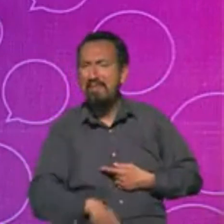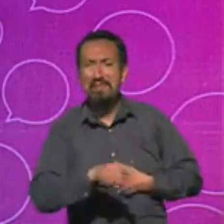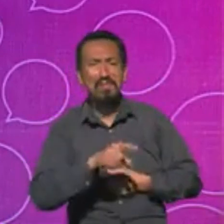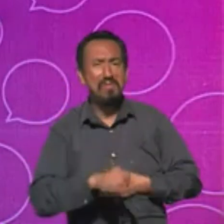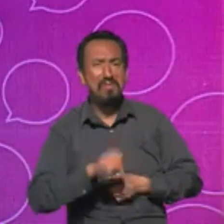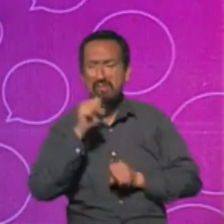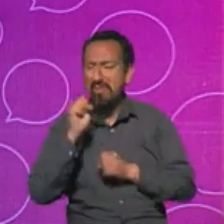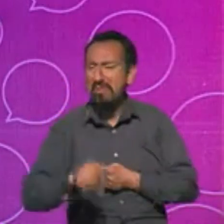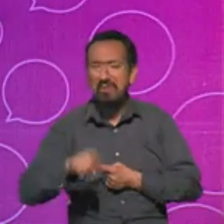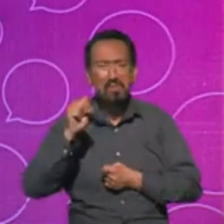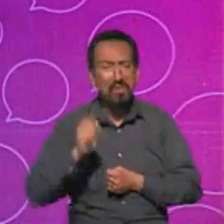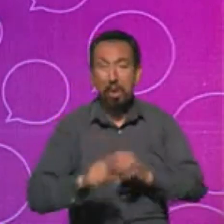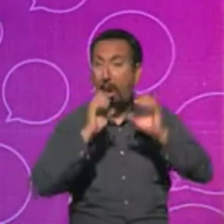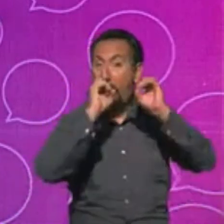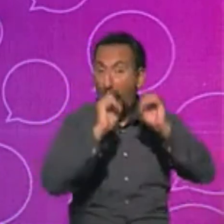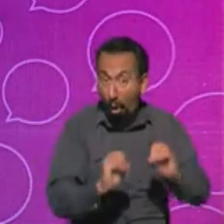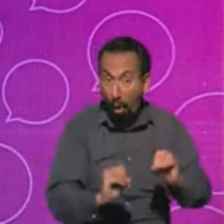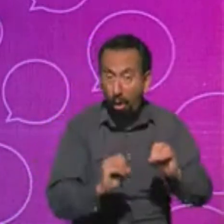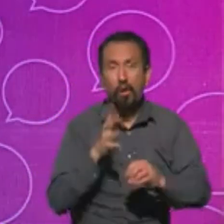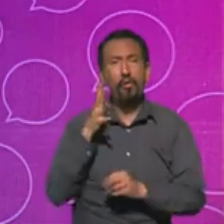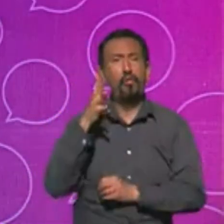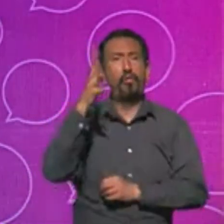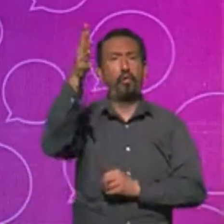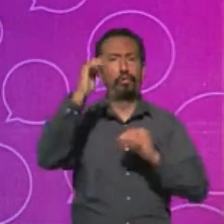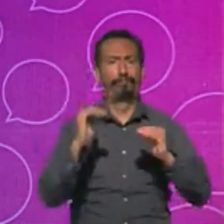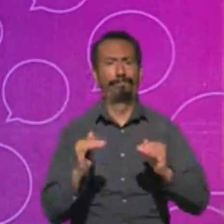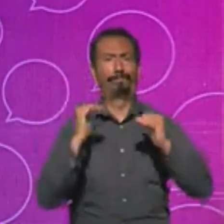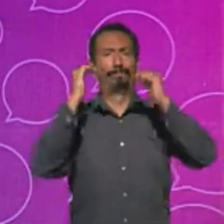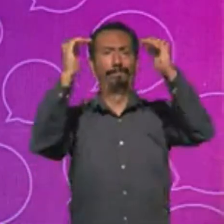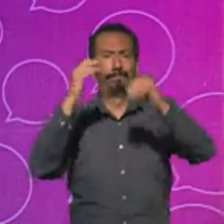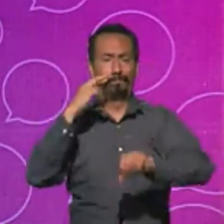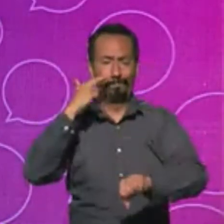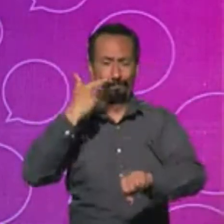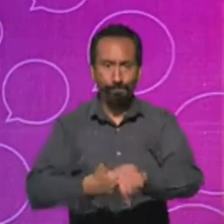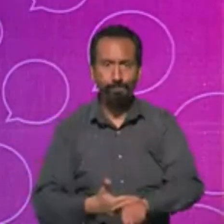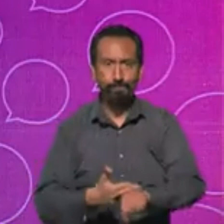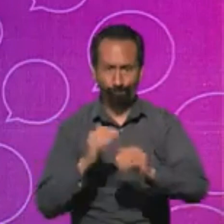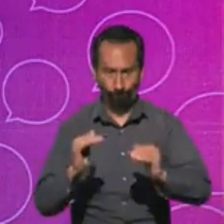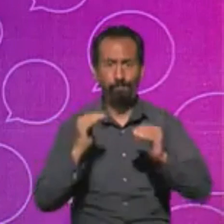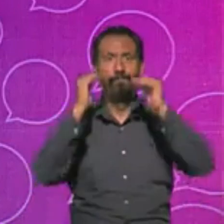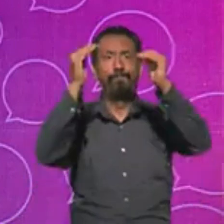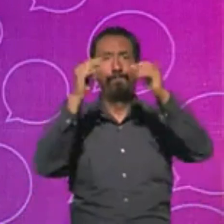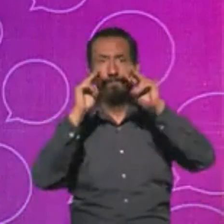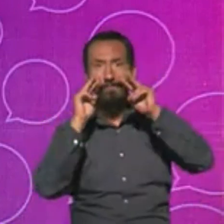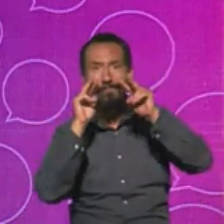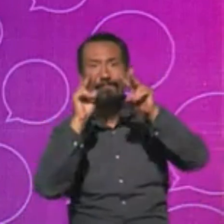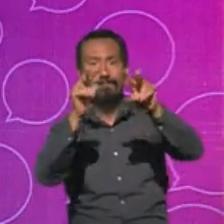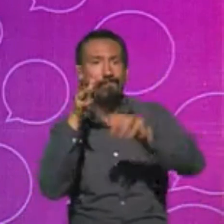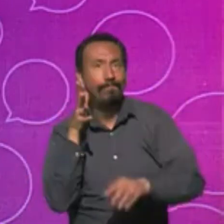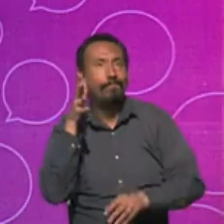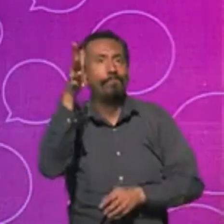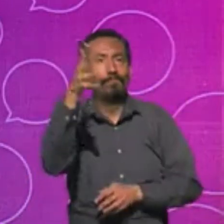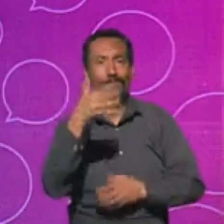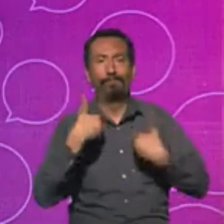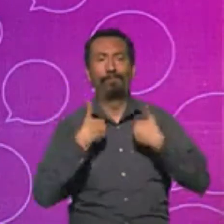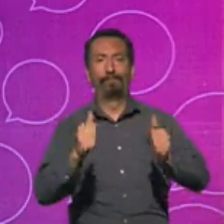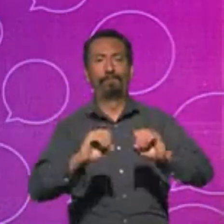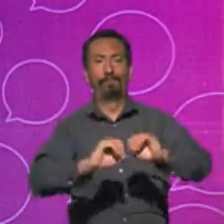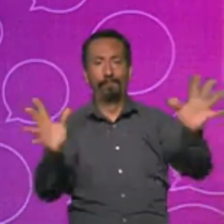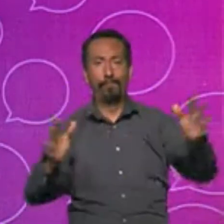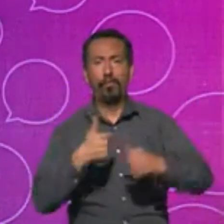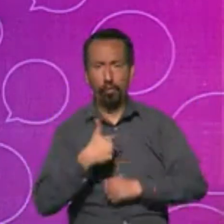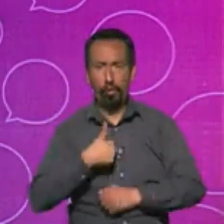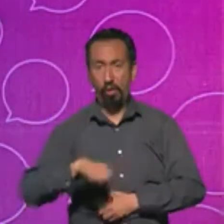pasado o ver hacia delante con madurez con responsabilidad y con una visión de futuro y objetivos Tengo